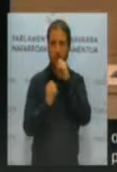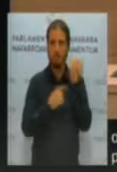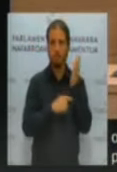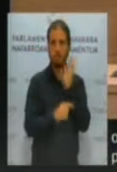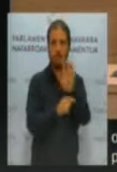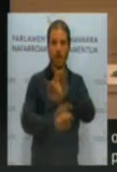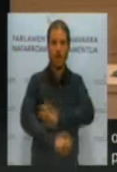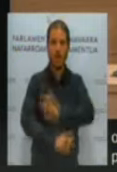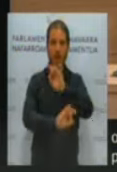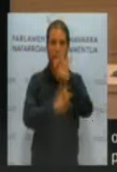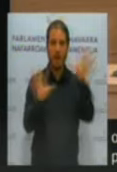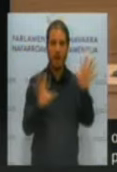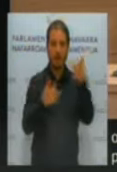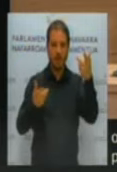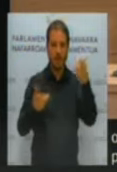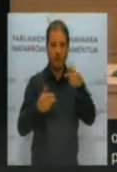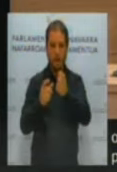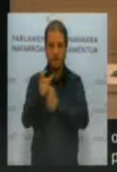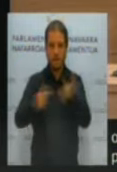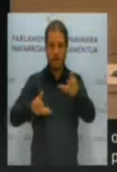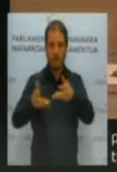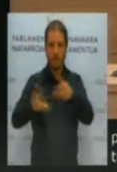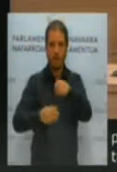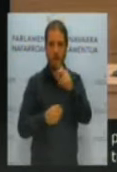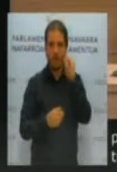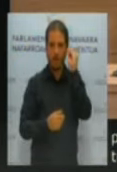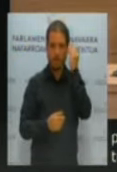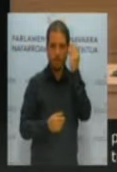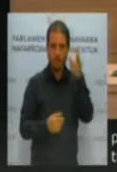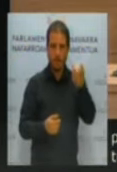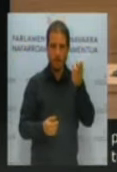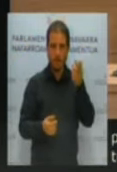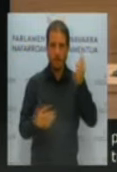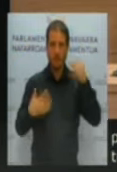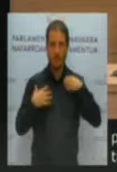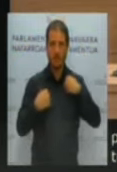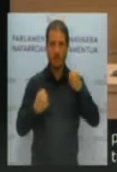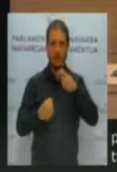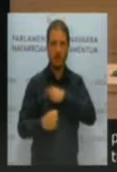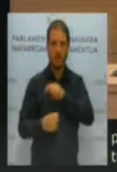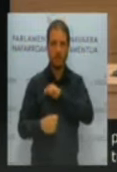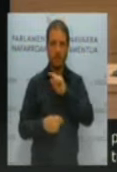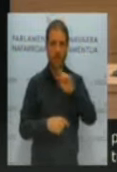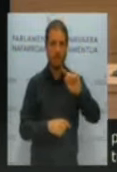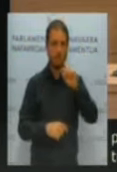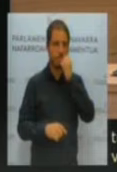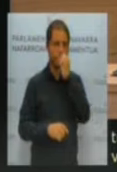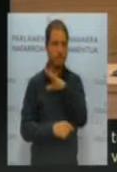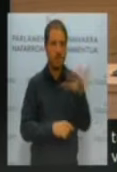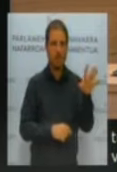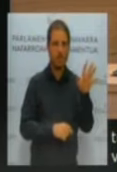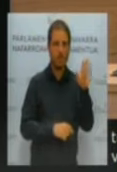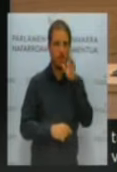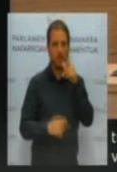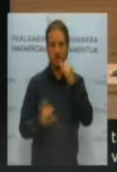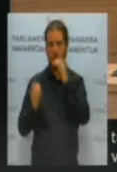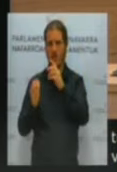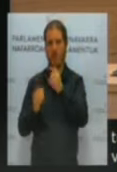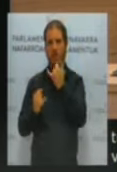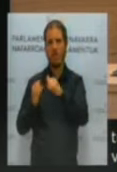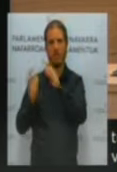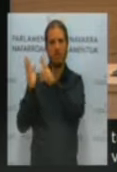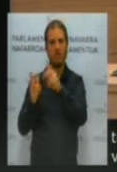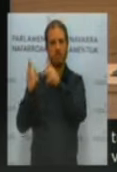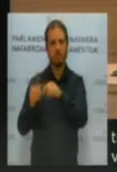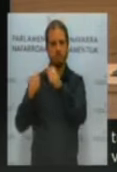tenían la mejor sanidad de España y en el último barómetro vamos ya por el séptimo lugar. Y aquel barómetro que ahora